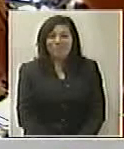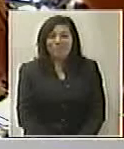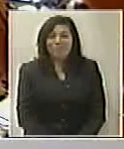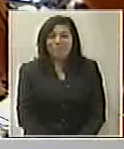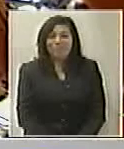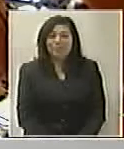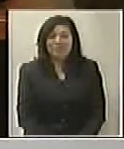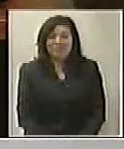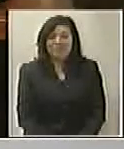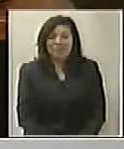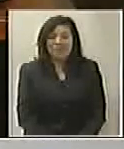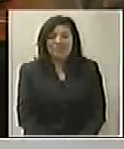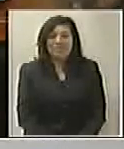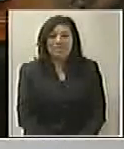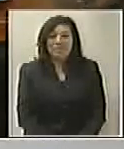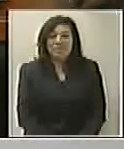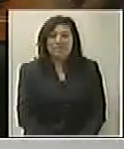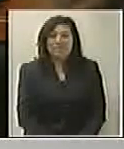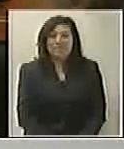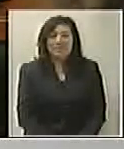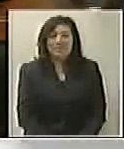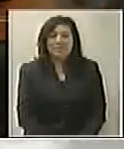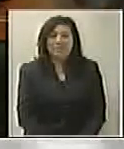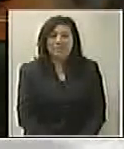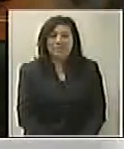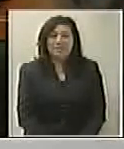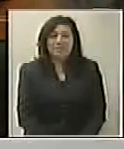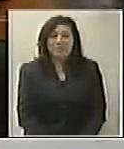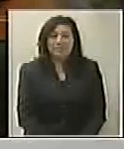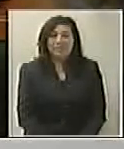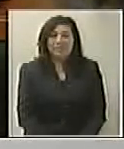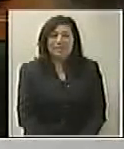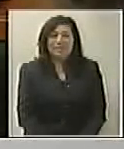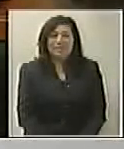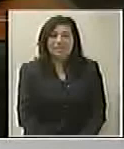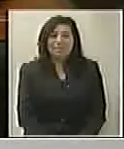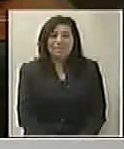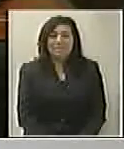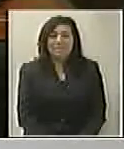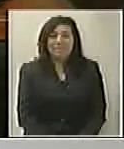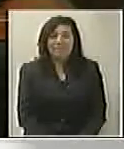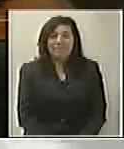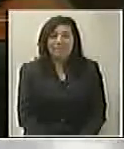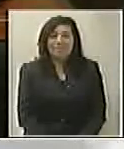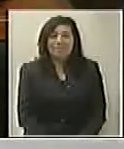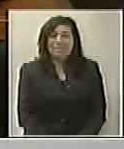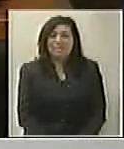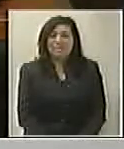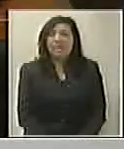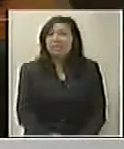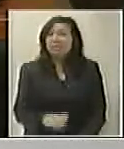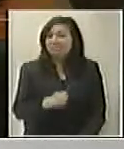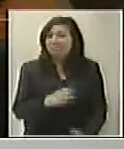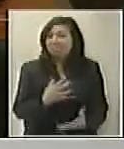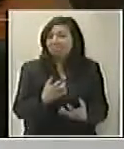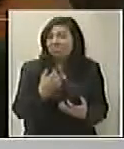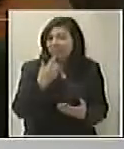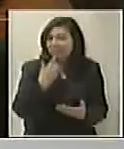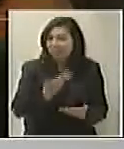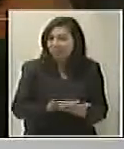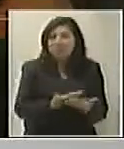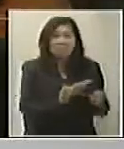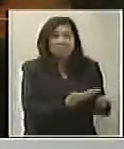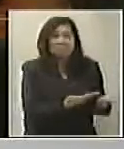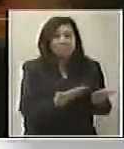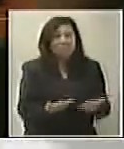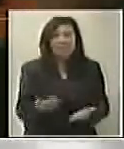Presidente, y por intermedio suyo, darle la bienvenida, la más cálida, por supuesto,